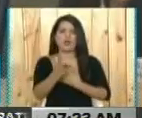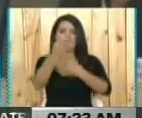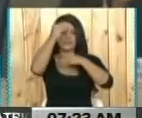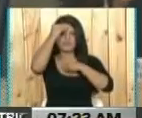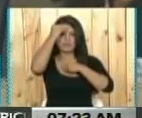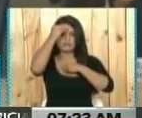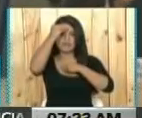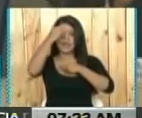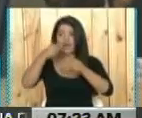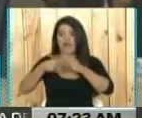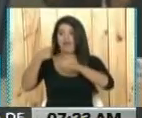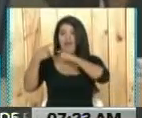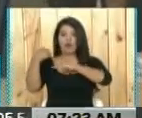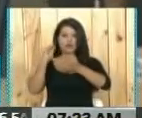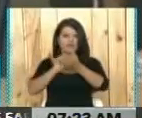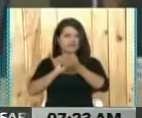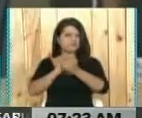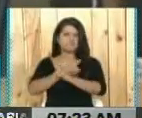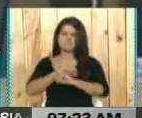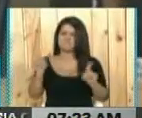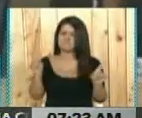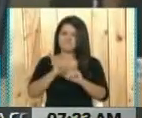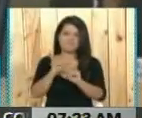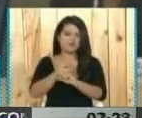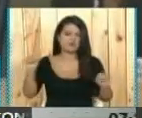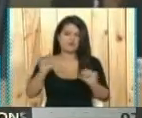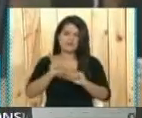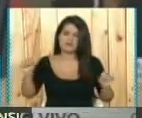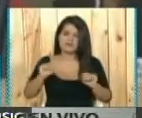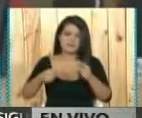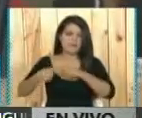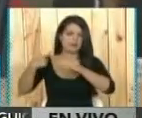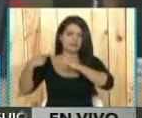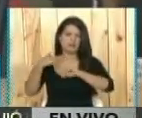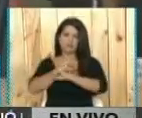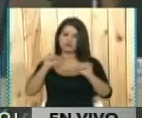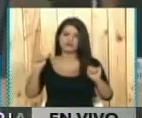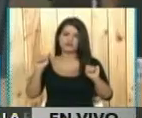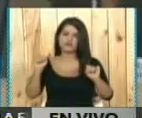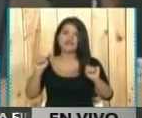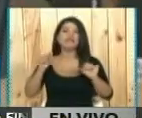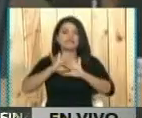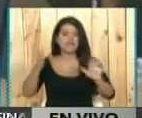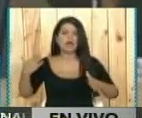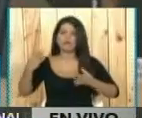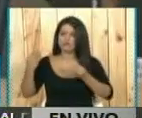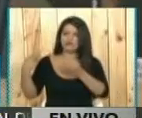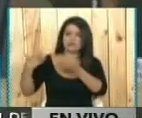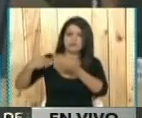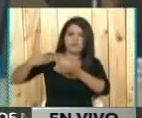que retrocedamos ni siquiera un centímetro en los avances y logros que hemos logrado en la